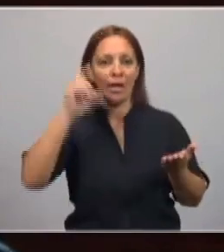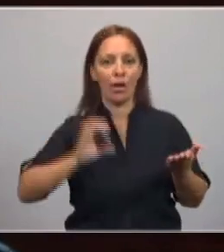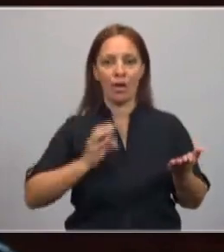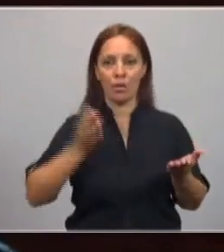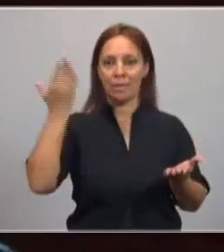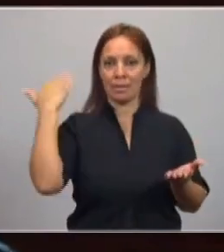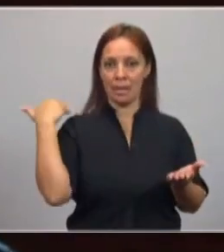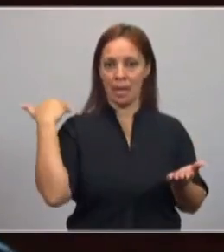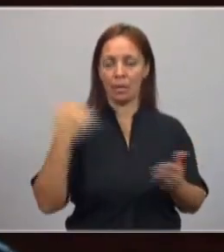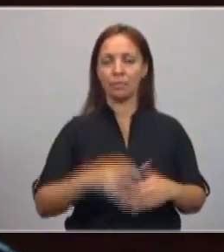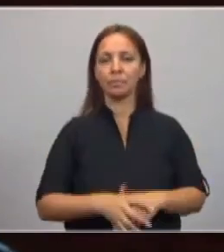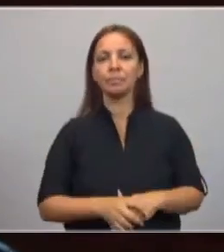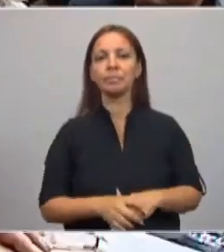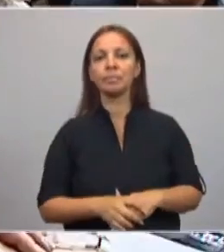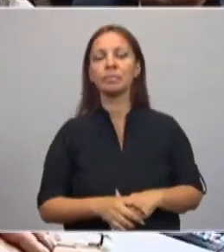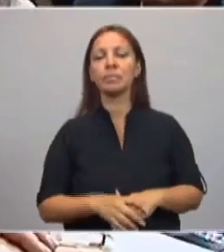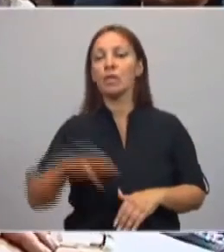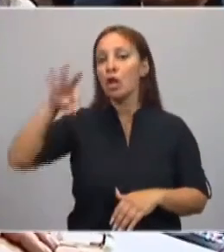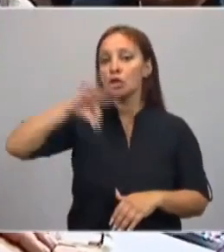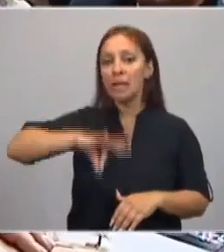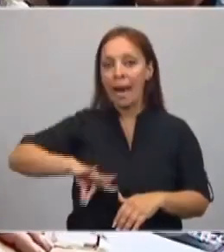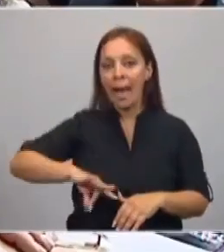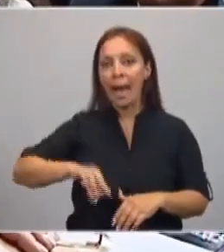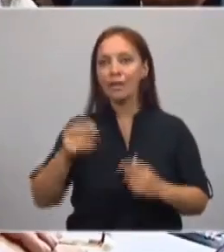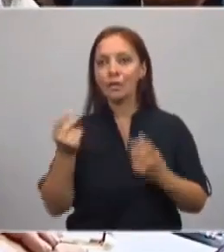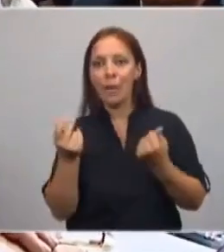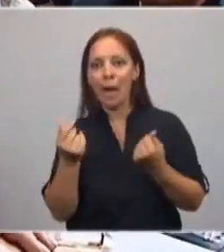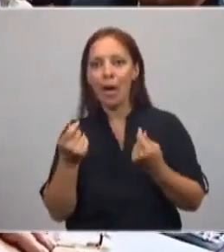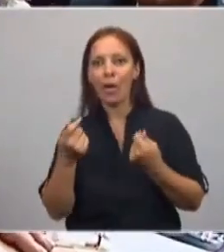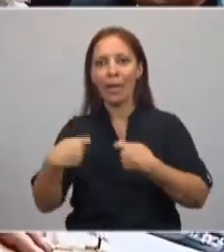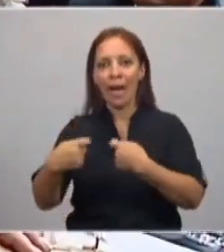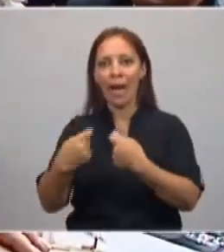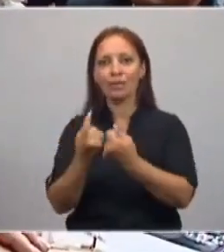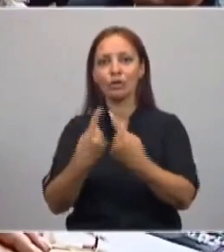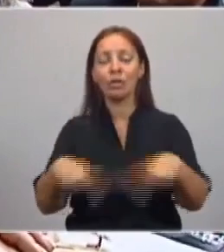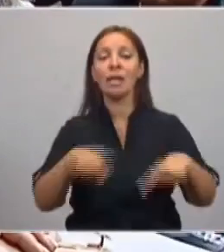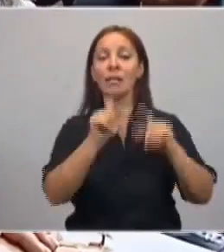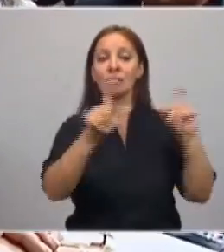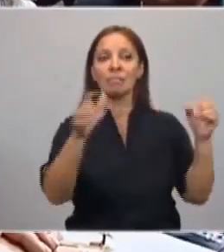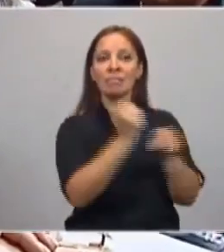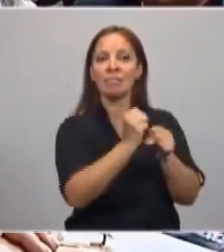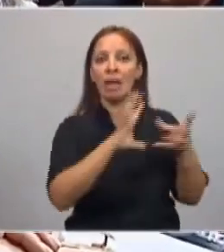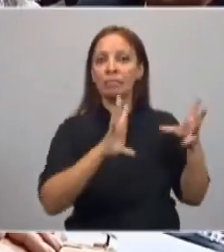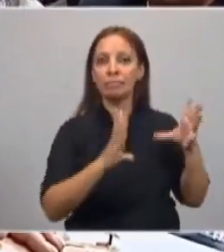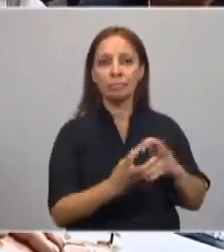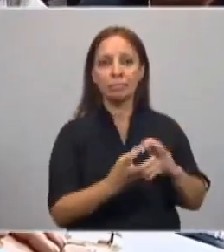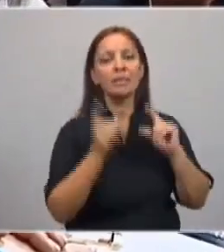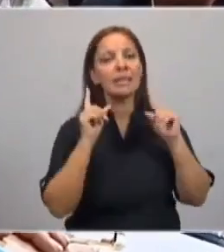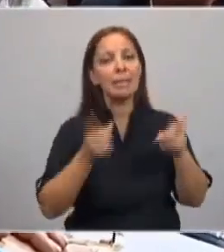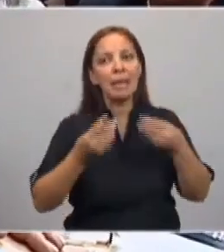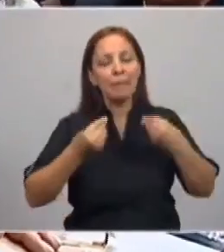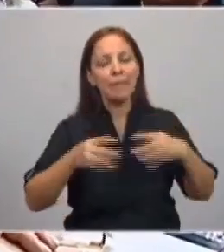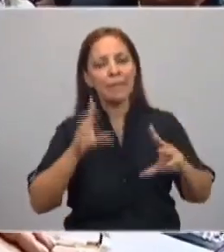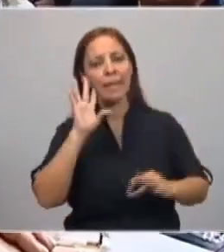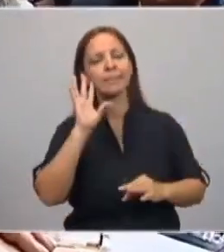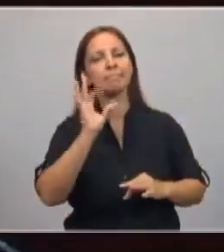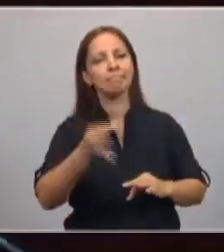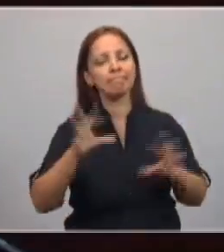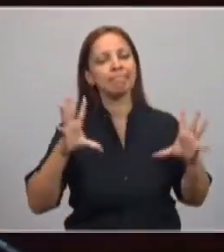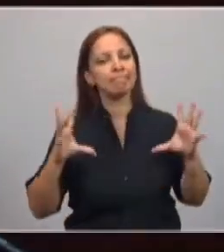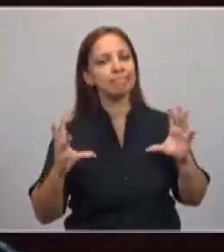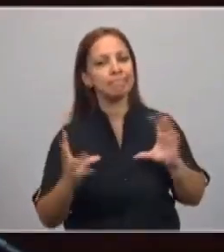sentido, la licuación de los salarios y la destrucción de empleos empieza a generar una caída en la recaudación en materia